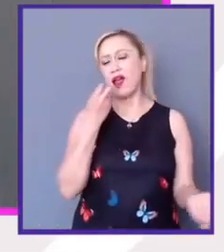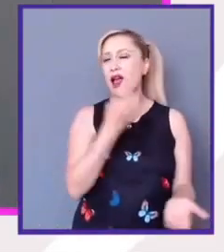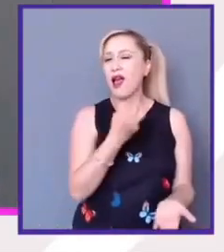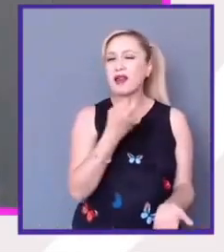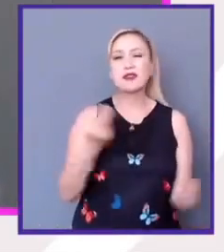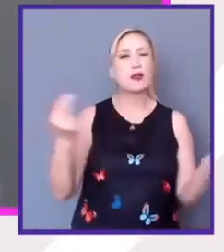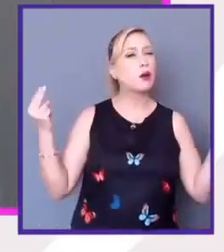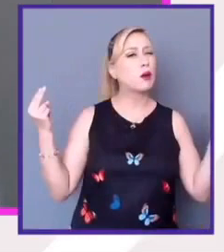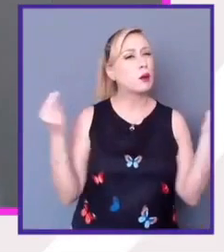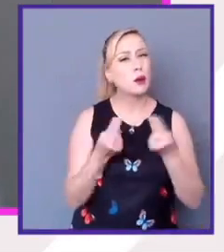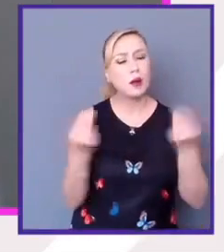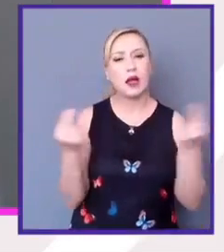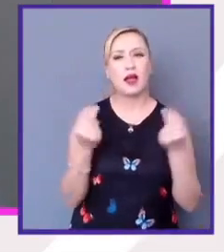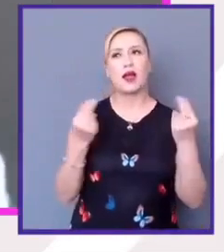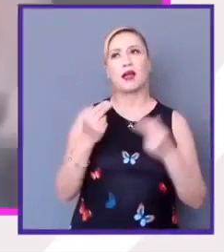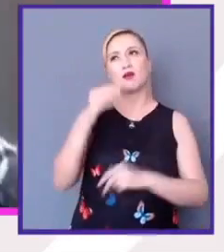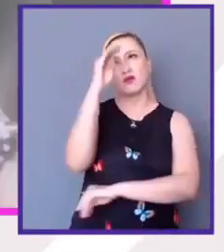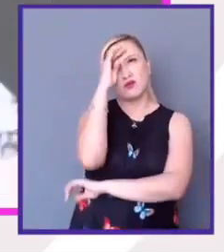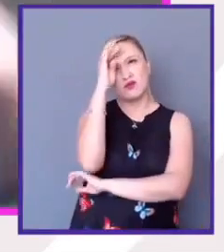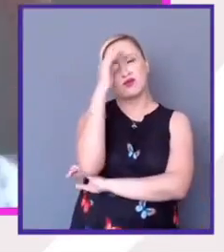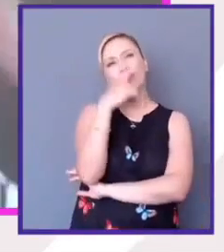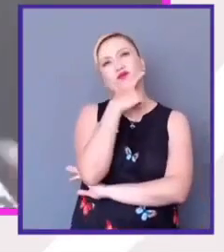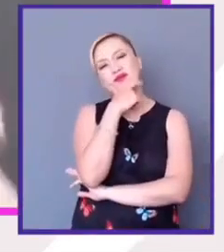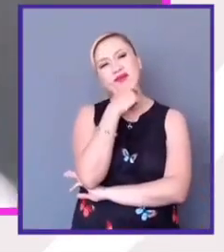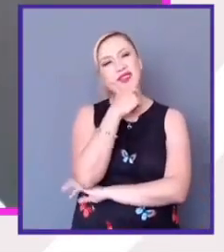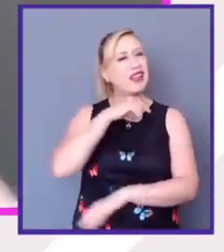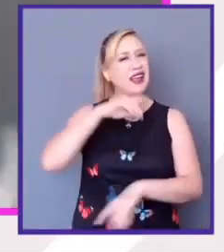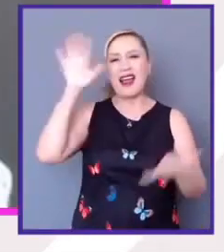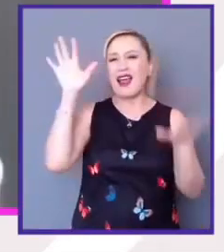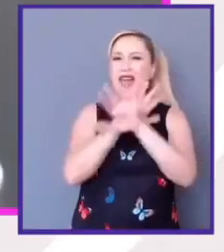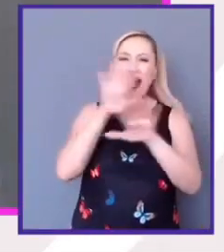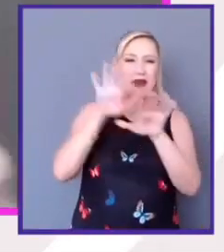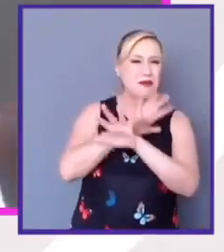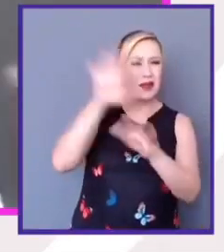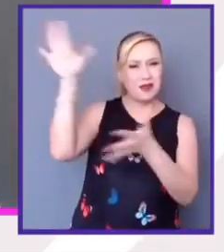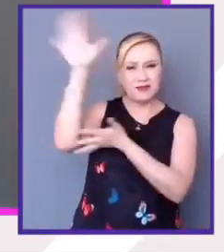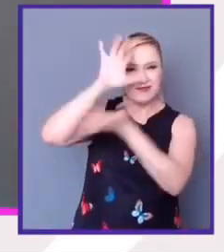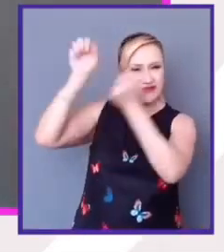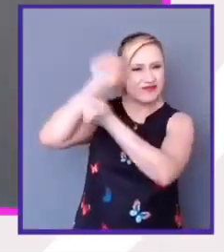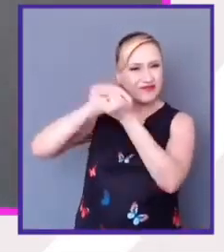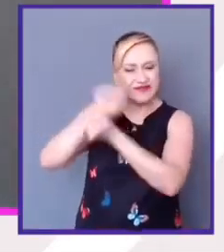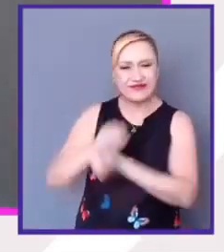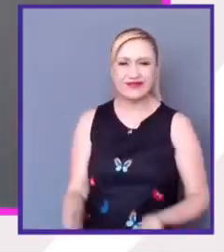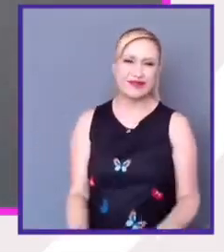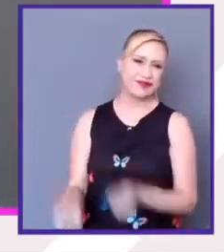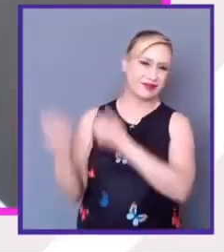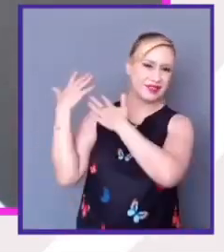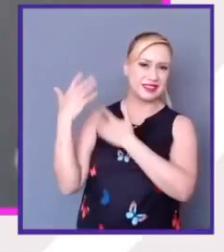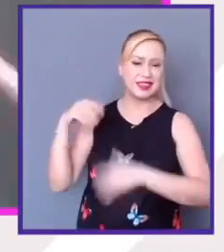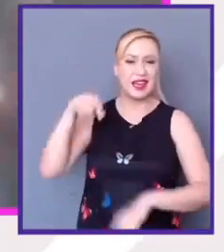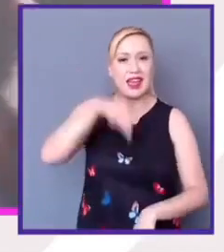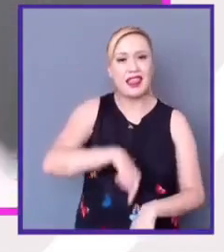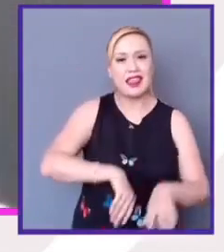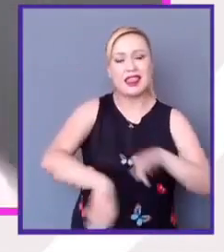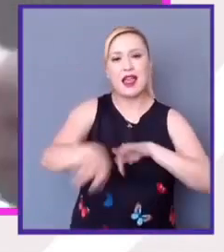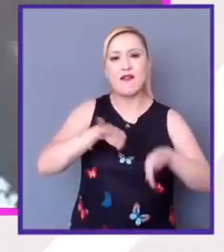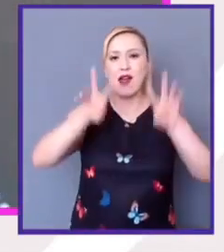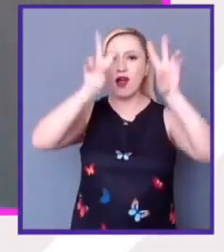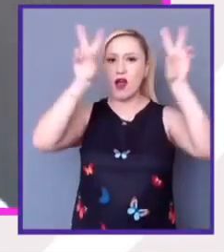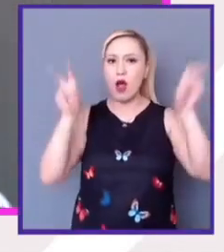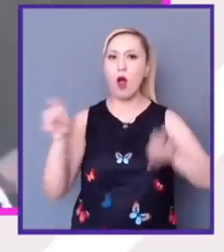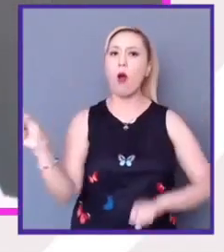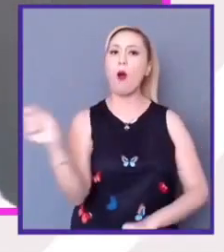de pues como que ir deconstruyendo incluso estos conceptos que normalmente usamos en el ámbito laboral, ¿no? De lo